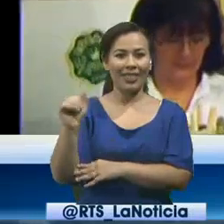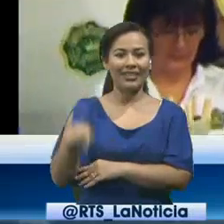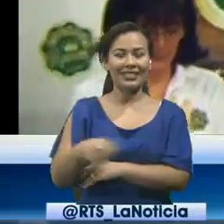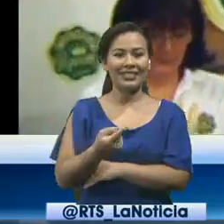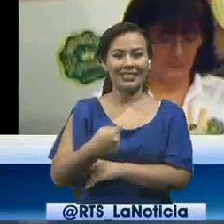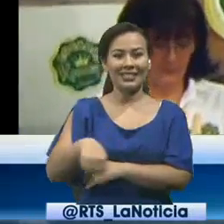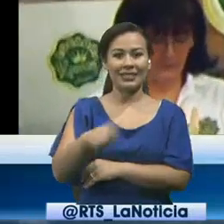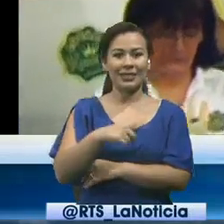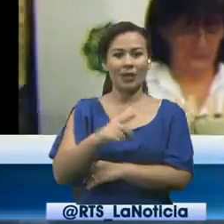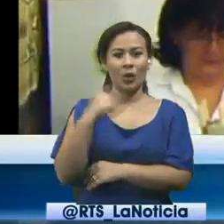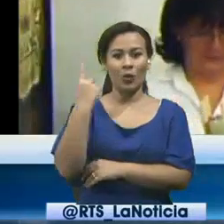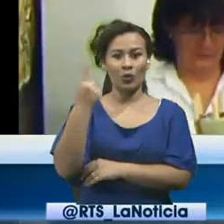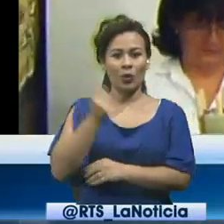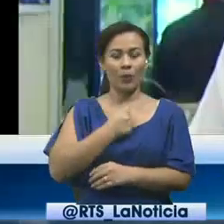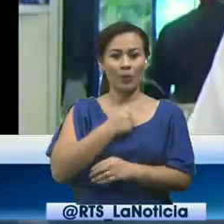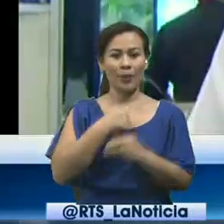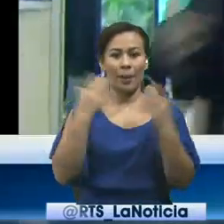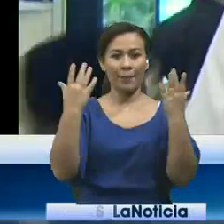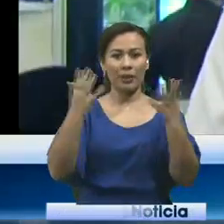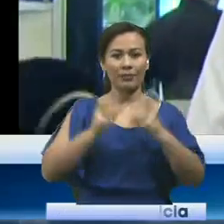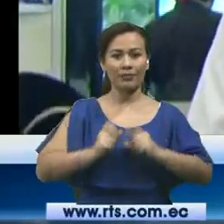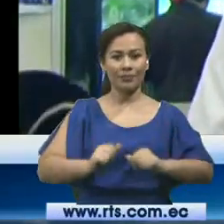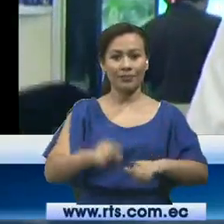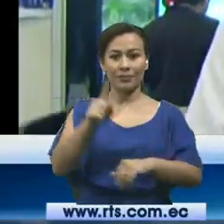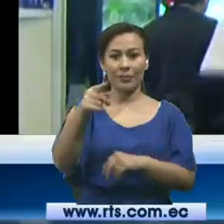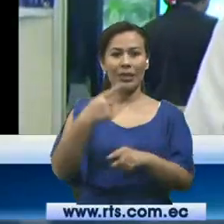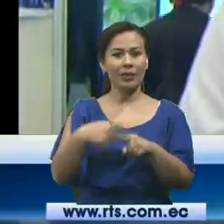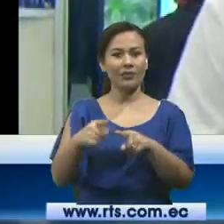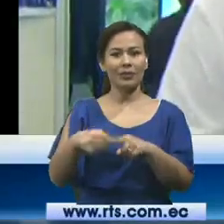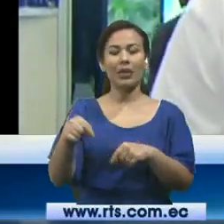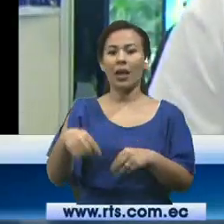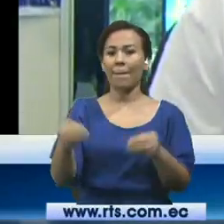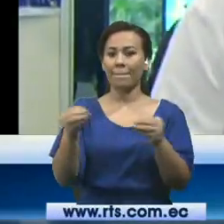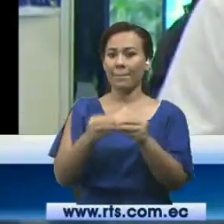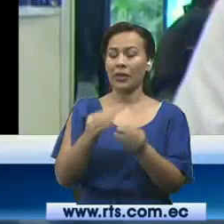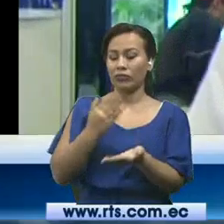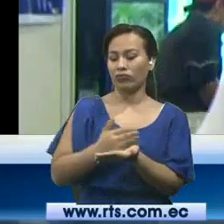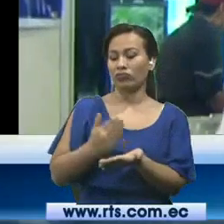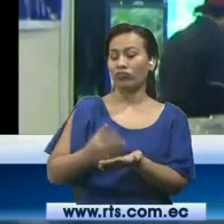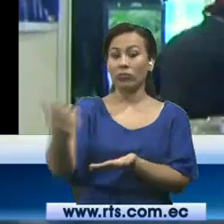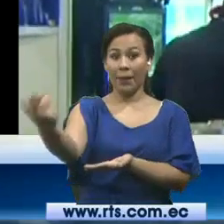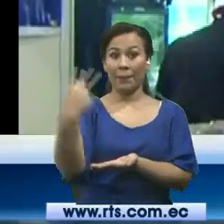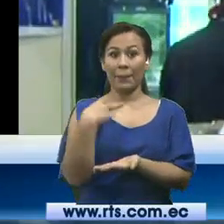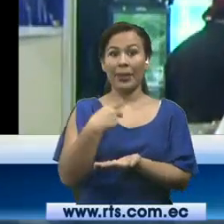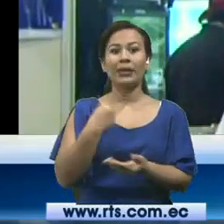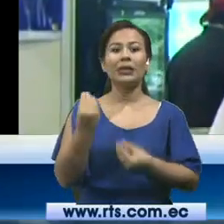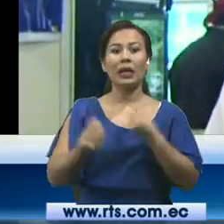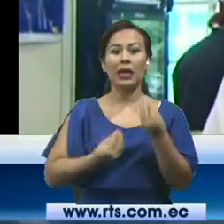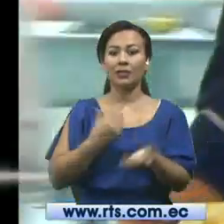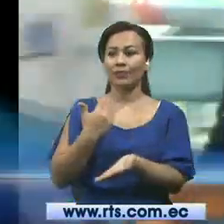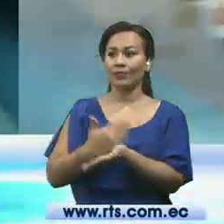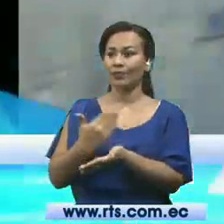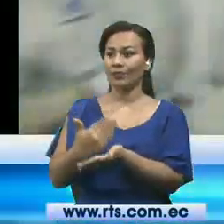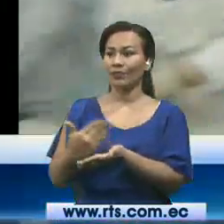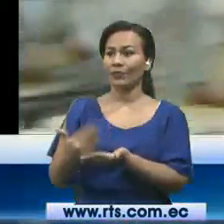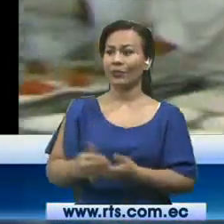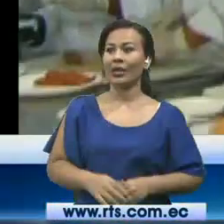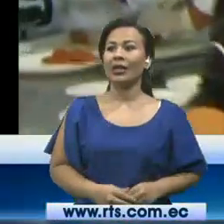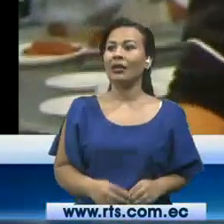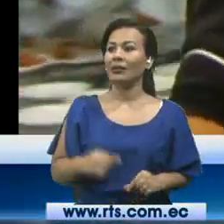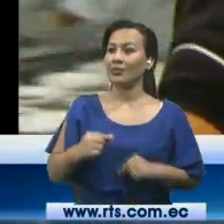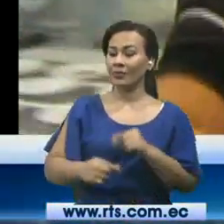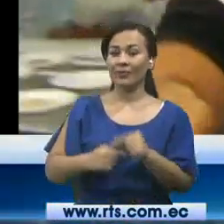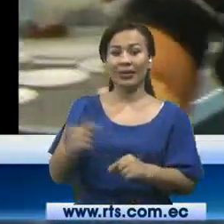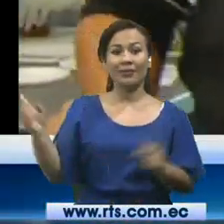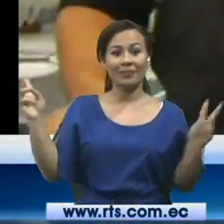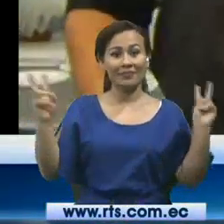productos netamente artesanales. Y más platos aquí en vivo, ¿no? Así es, se va a preparar en vivo, se va a hacer la demostración a las personas y creo que algunos